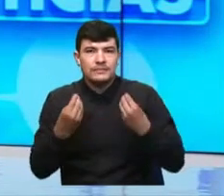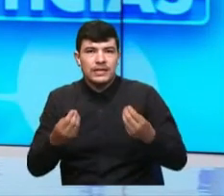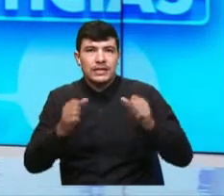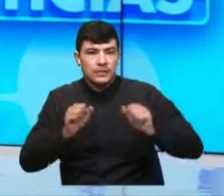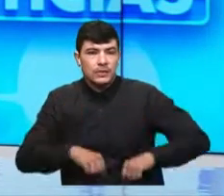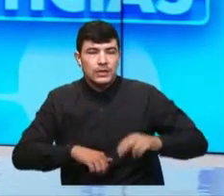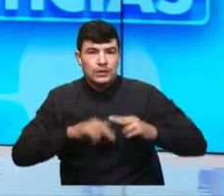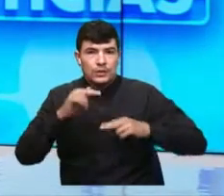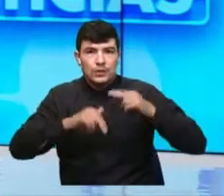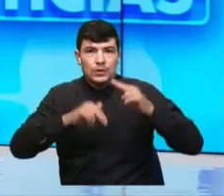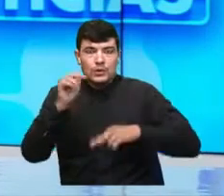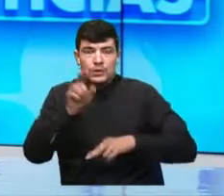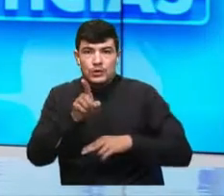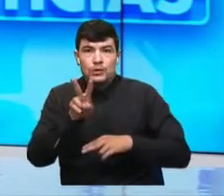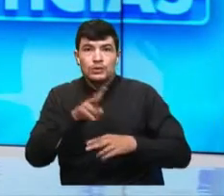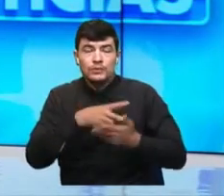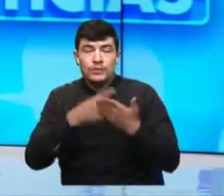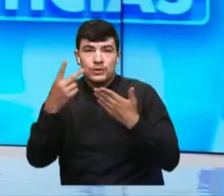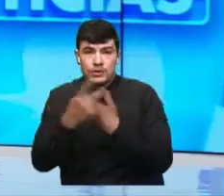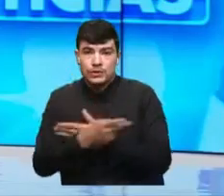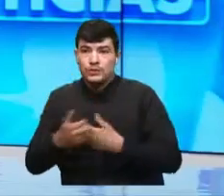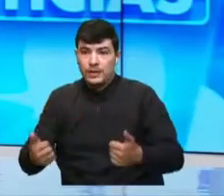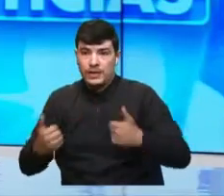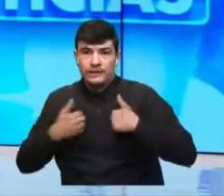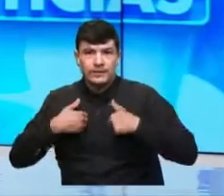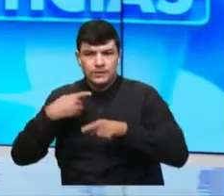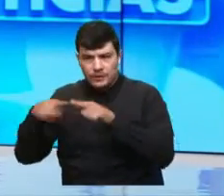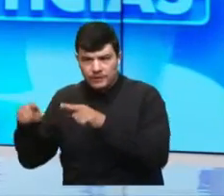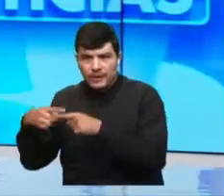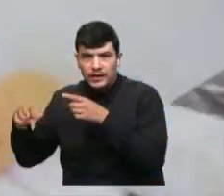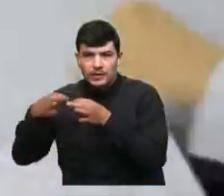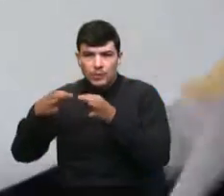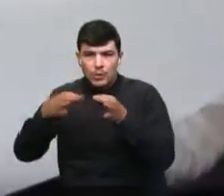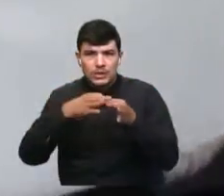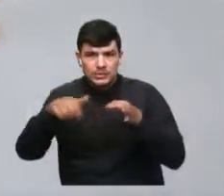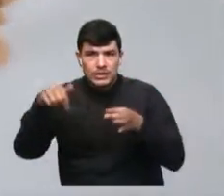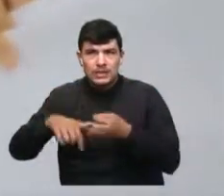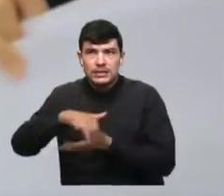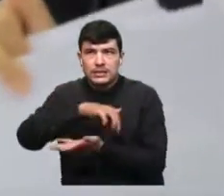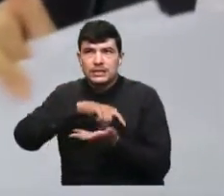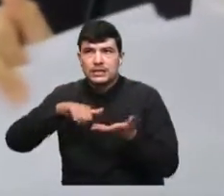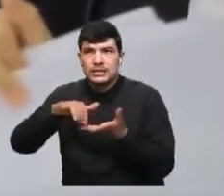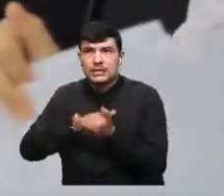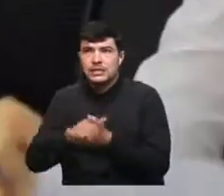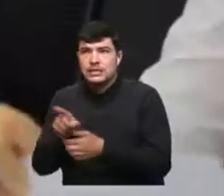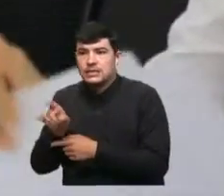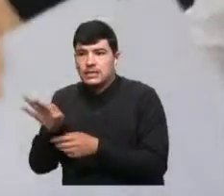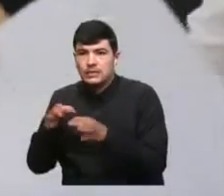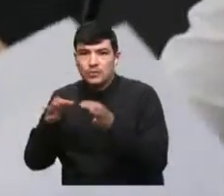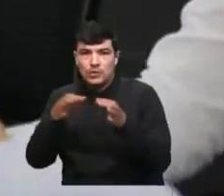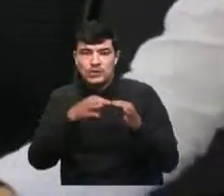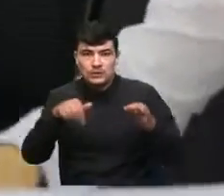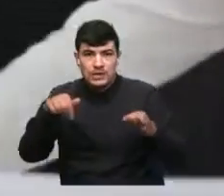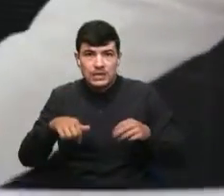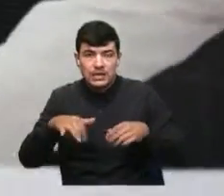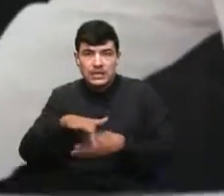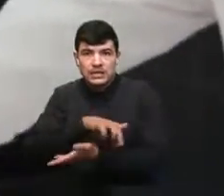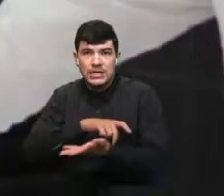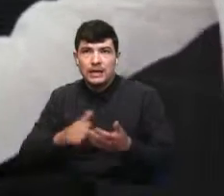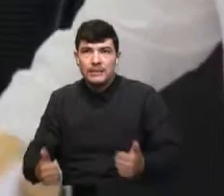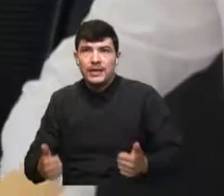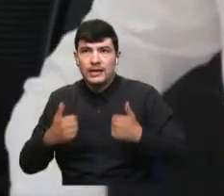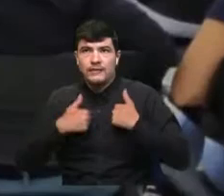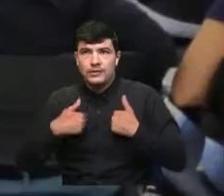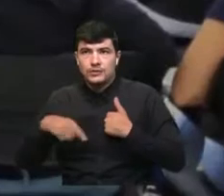12 proyectos que beneficiarán a varios municipios en Santander. 13 localidades de Santander fueron beneficiadas con